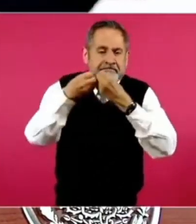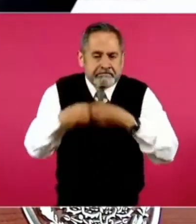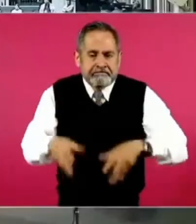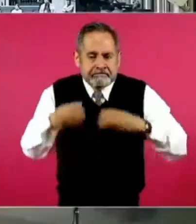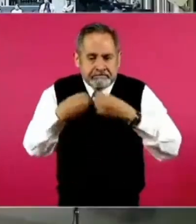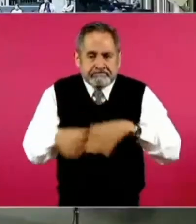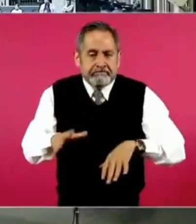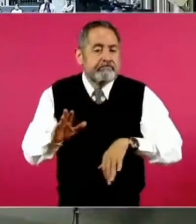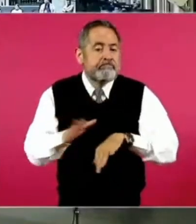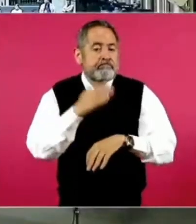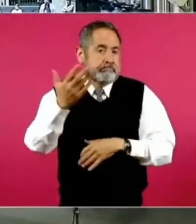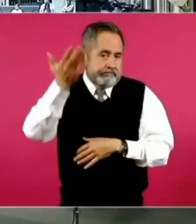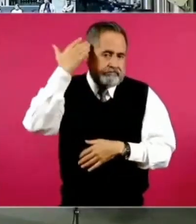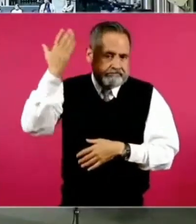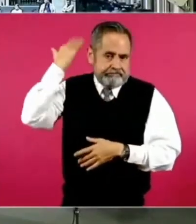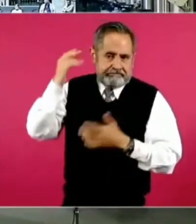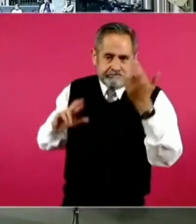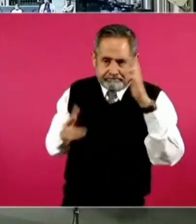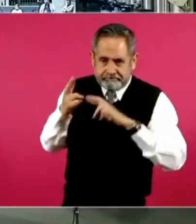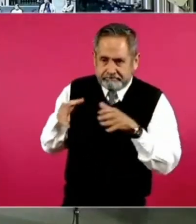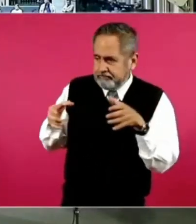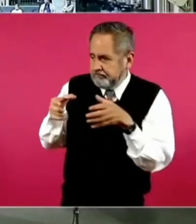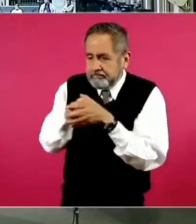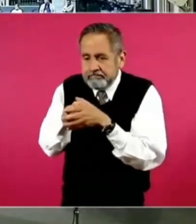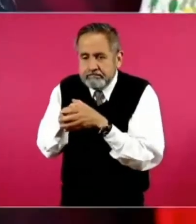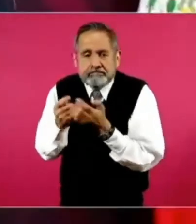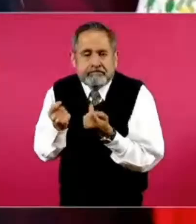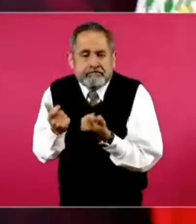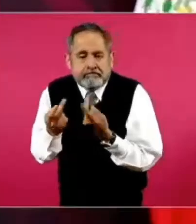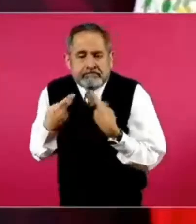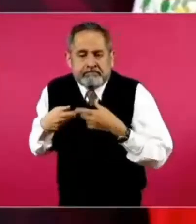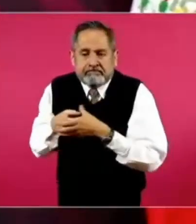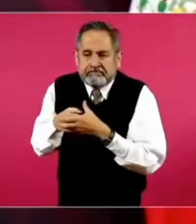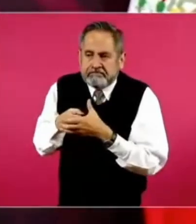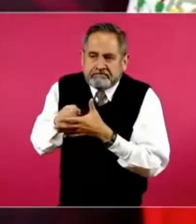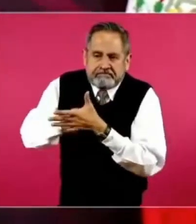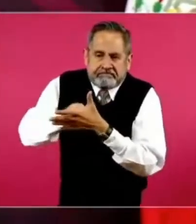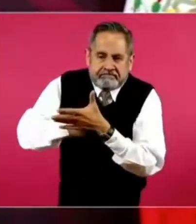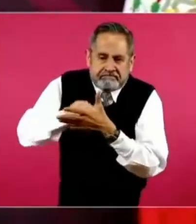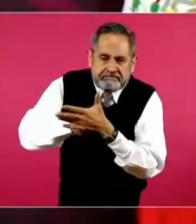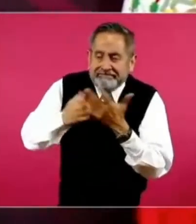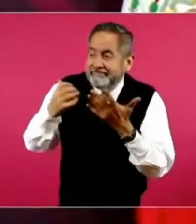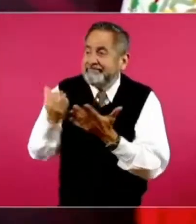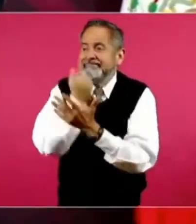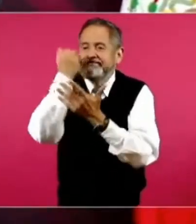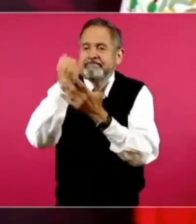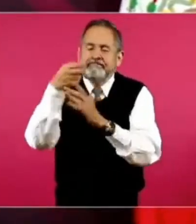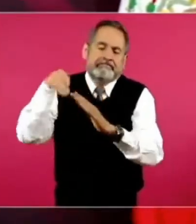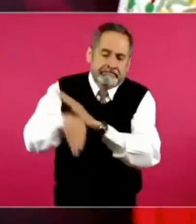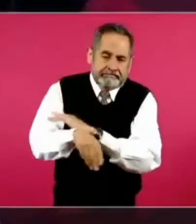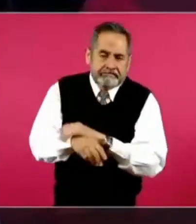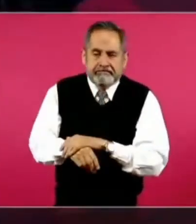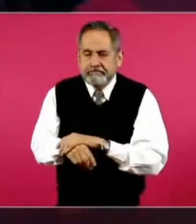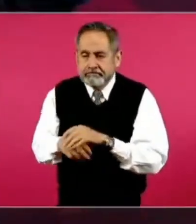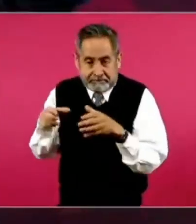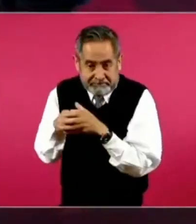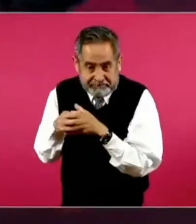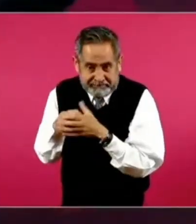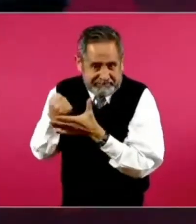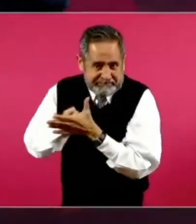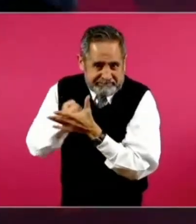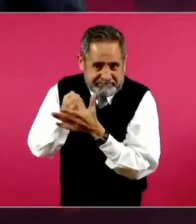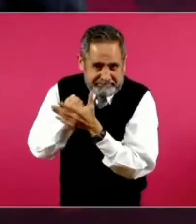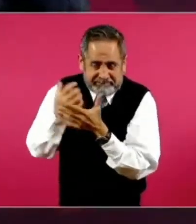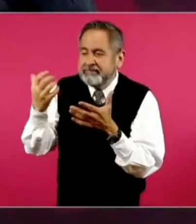porque los movimientos se dan a partir del desarrollo político y de